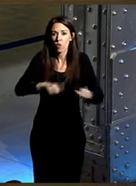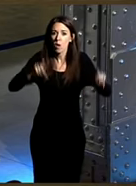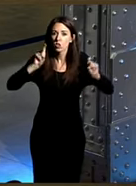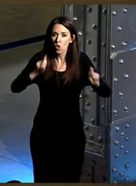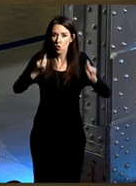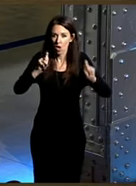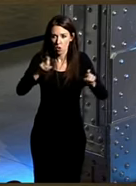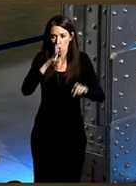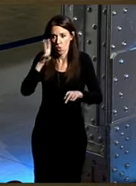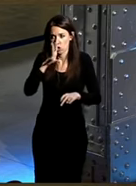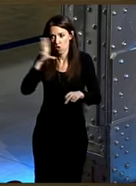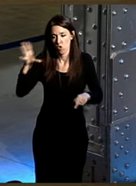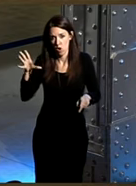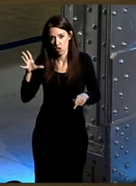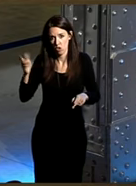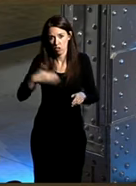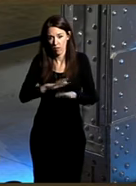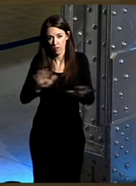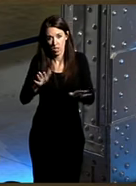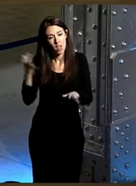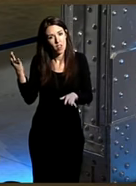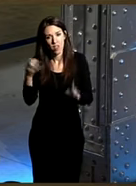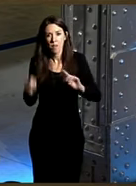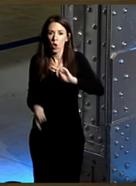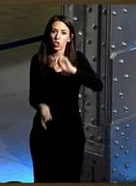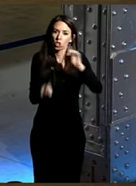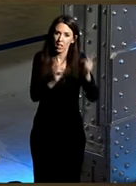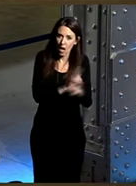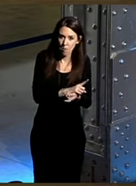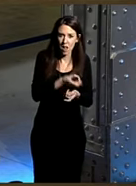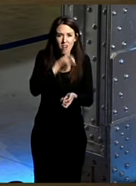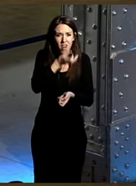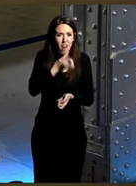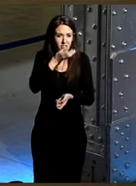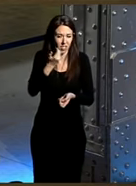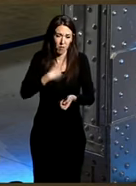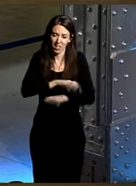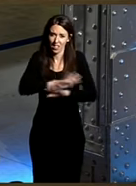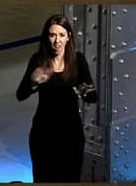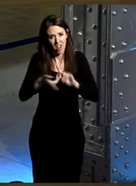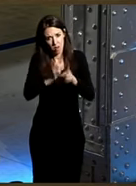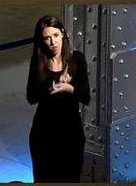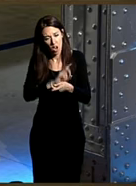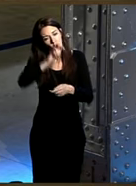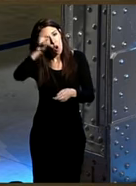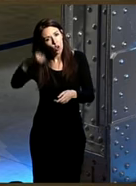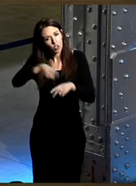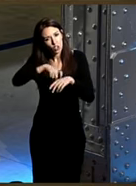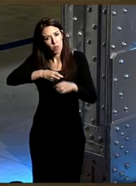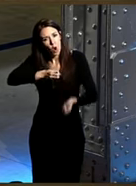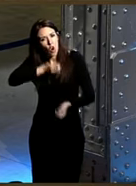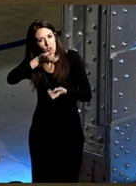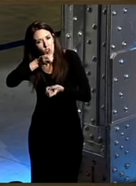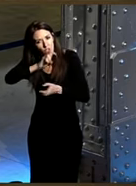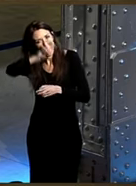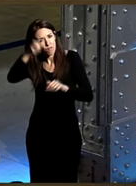educación hace 4 o 5 años. Yo creo que tenemos que cambiar esa narrativa. Ahora requiere otro tipo de relato,